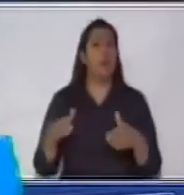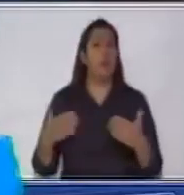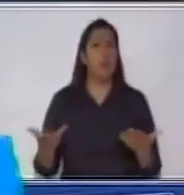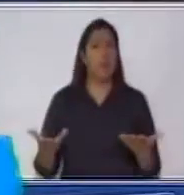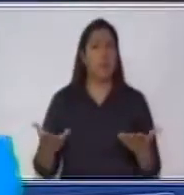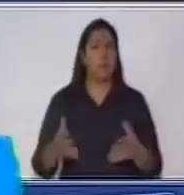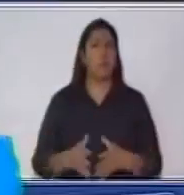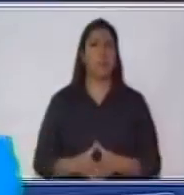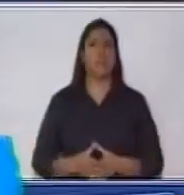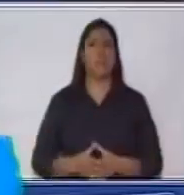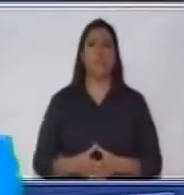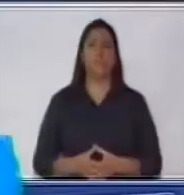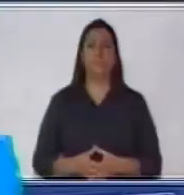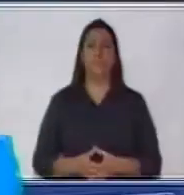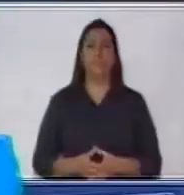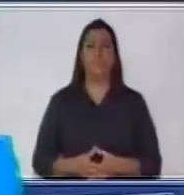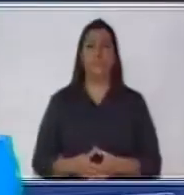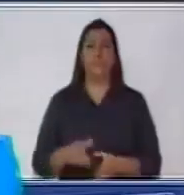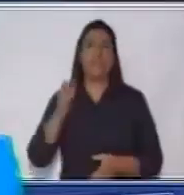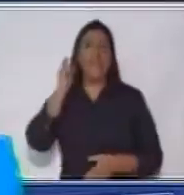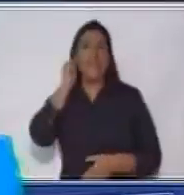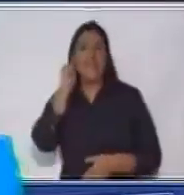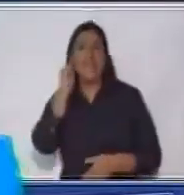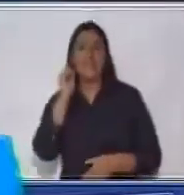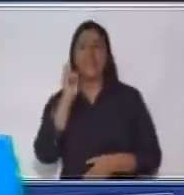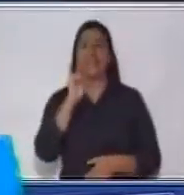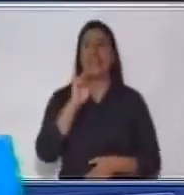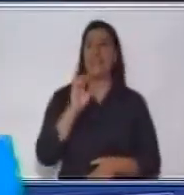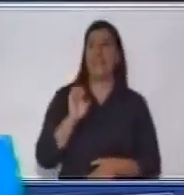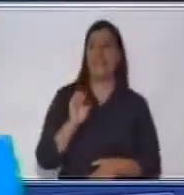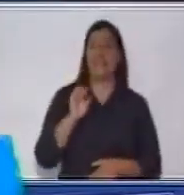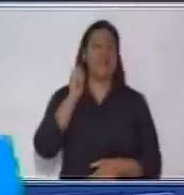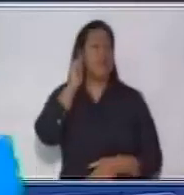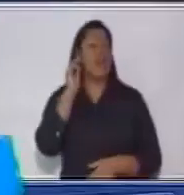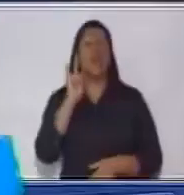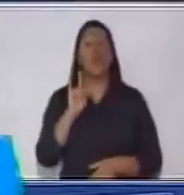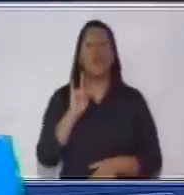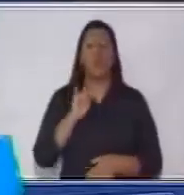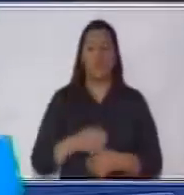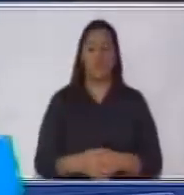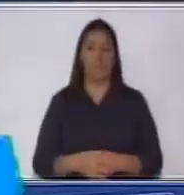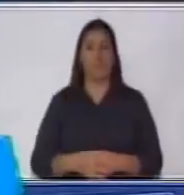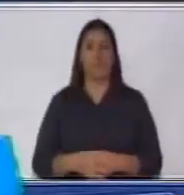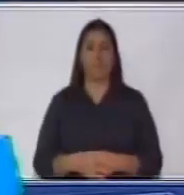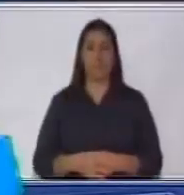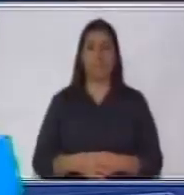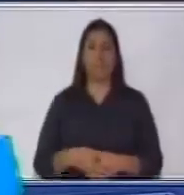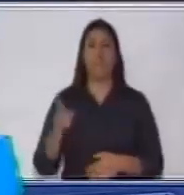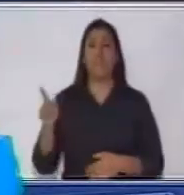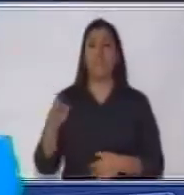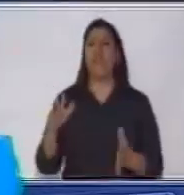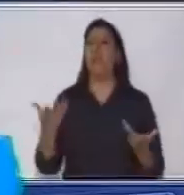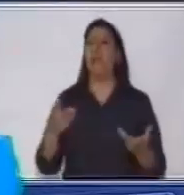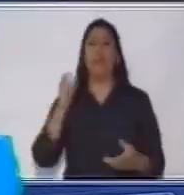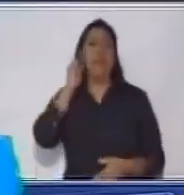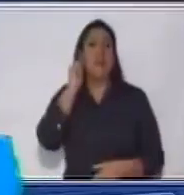tenemos este geu, gu. Normalmente se le diría ju, gu. Y el fonema es